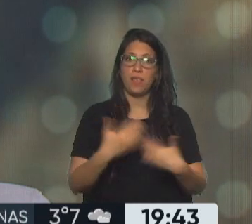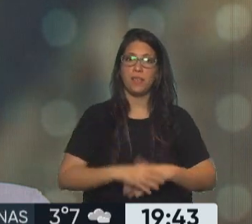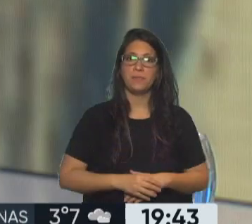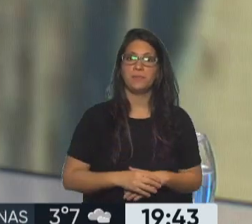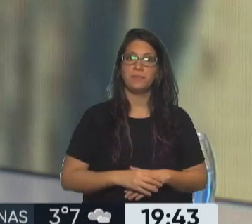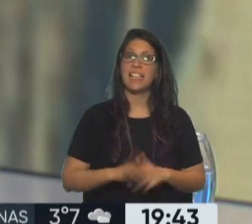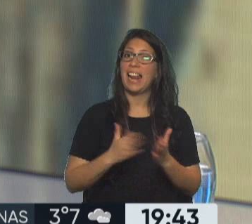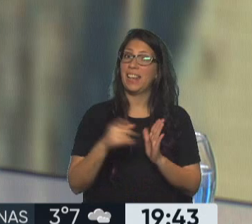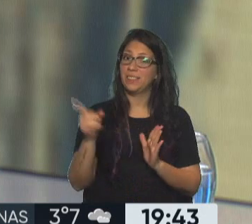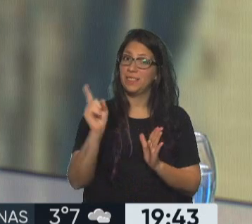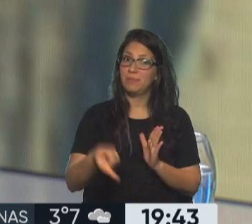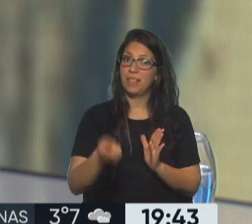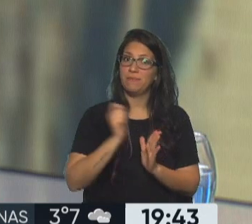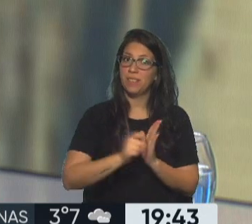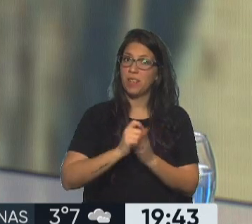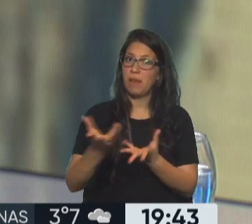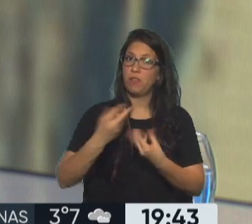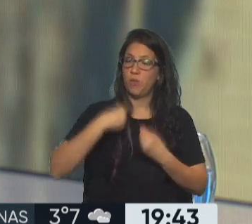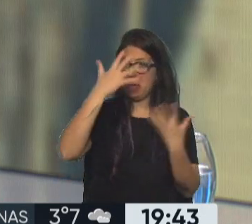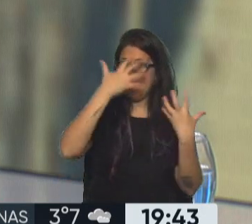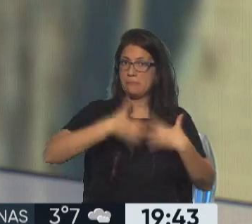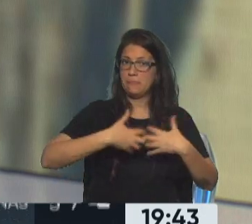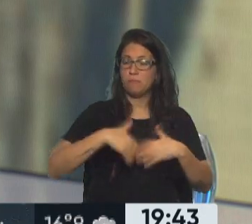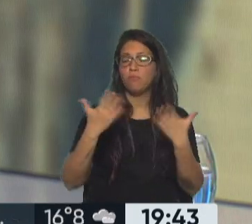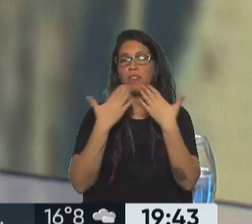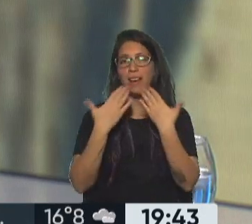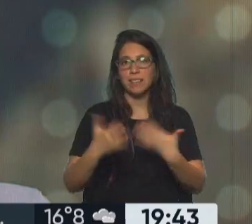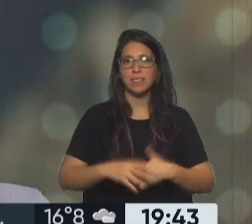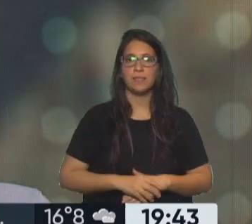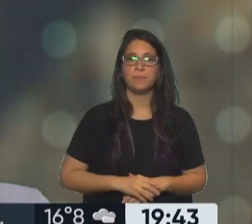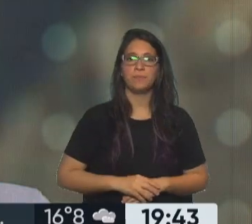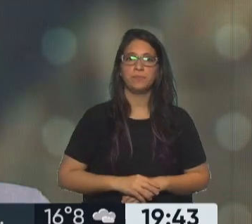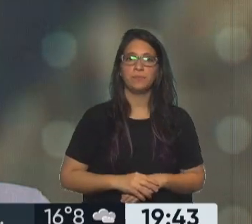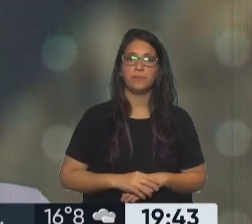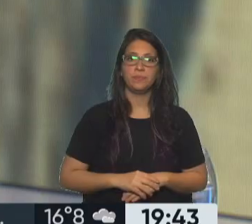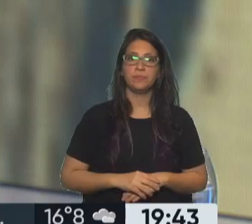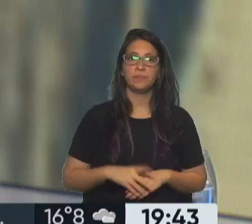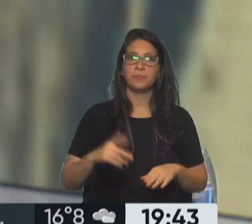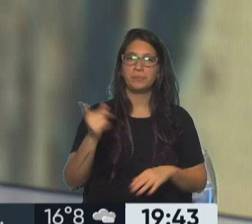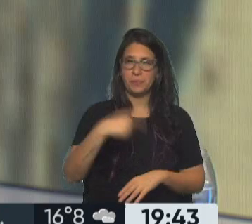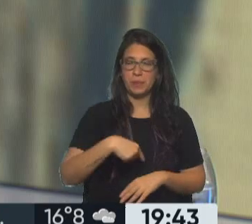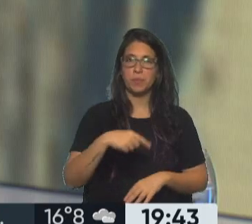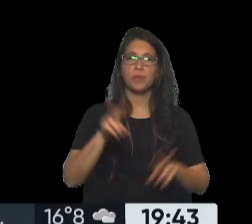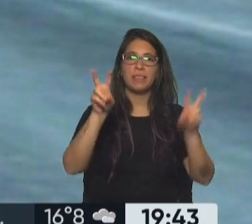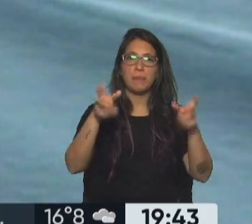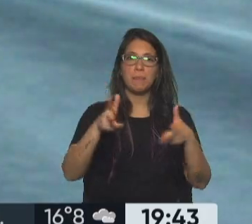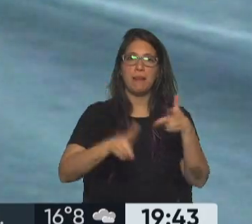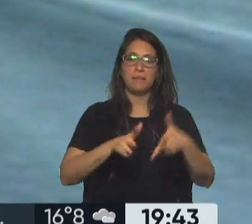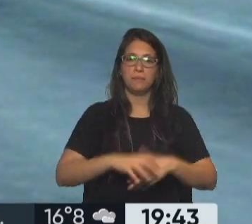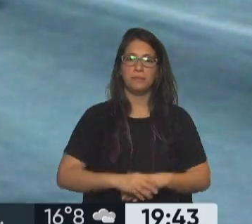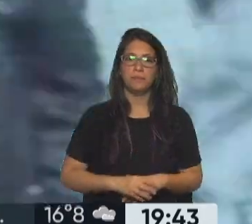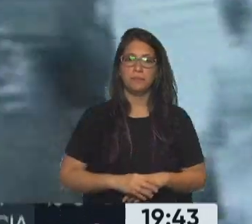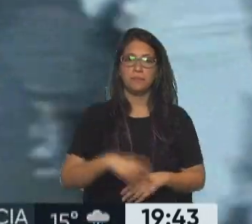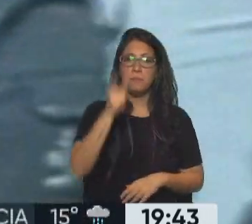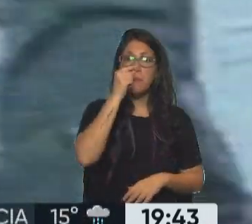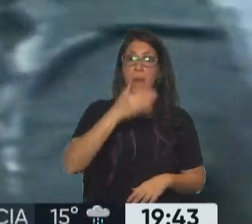gracias. Has escrito para ayudarnos a pensar. Gracias, querido. Muchas gracias. Vamos y venimos. Dame un disparador. Mi papá